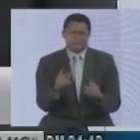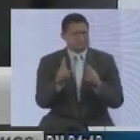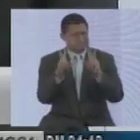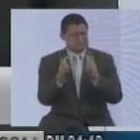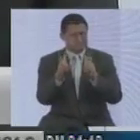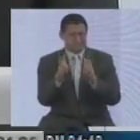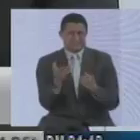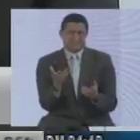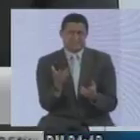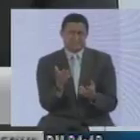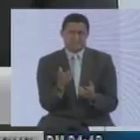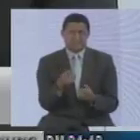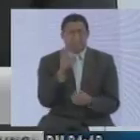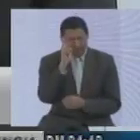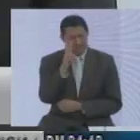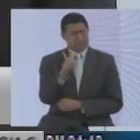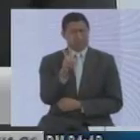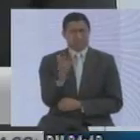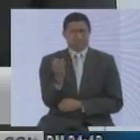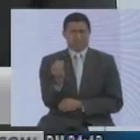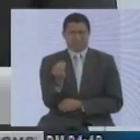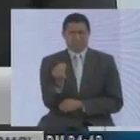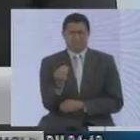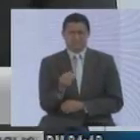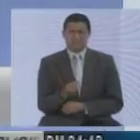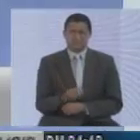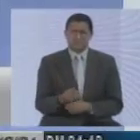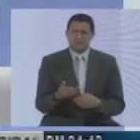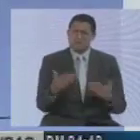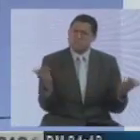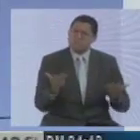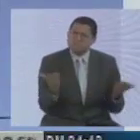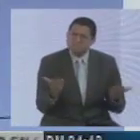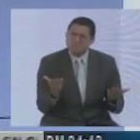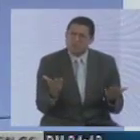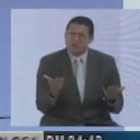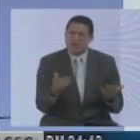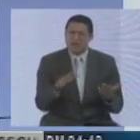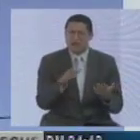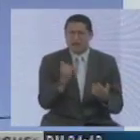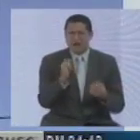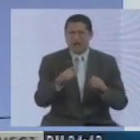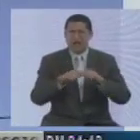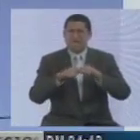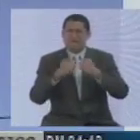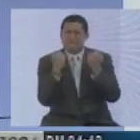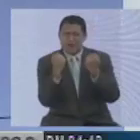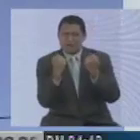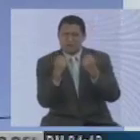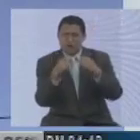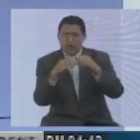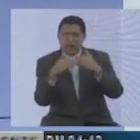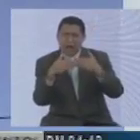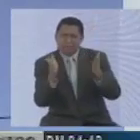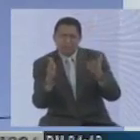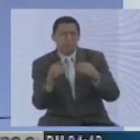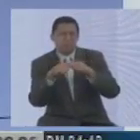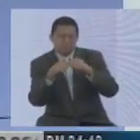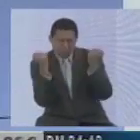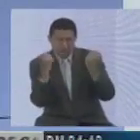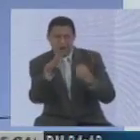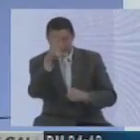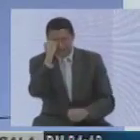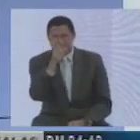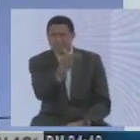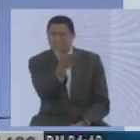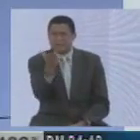irregular ahí es donde nos damos cuenta a qué se refiere cuando es una una elección abierta para que la gente pueda